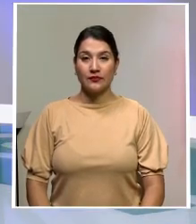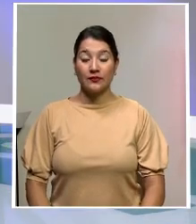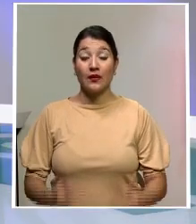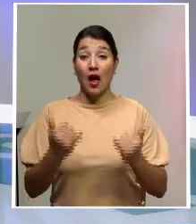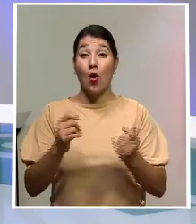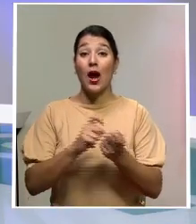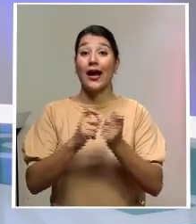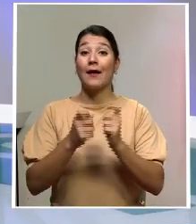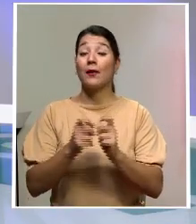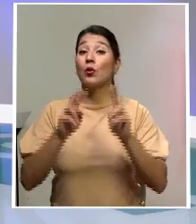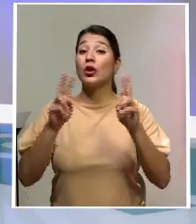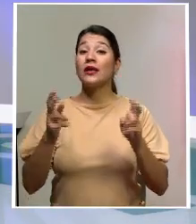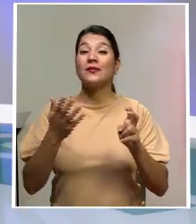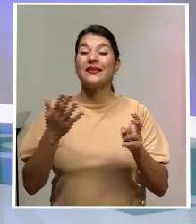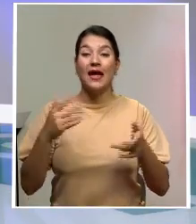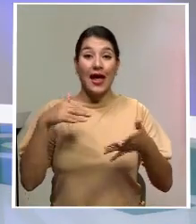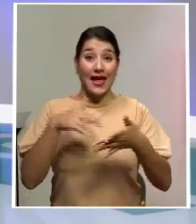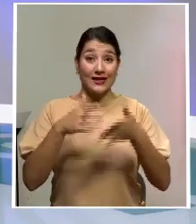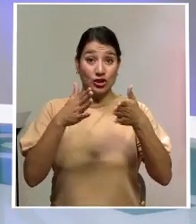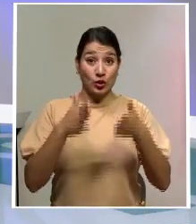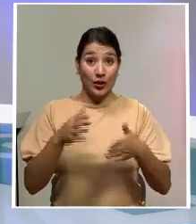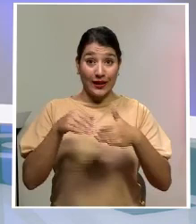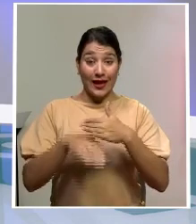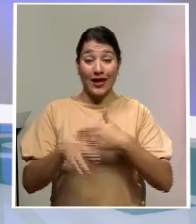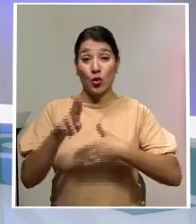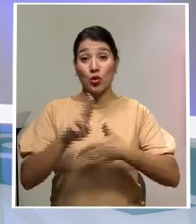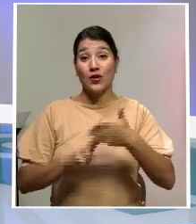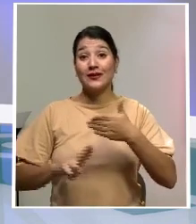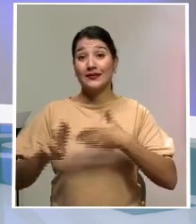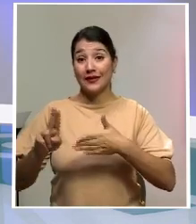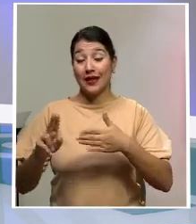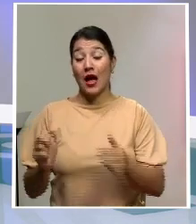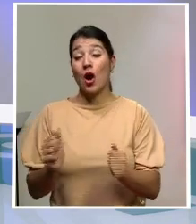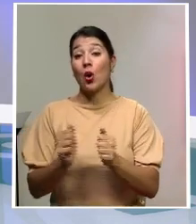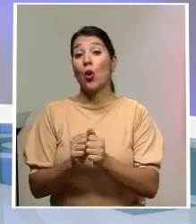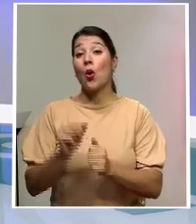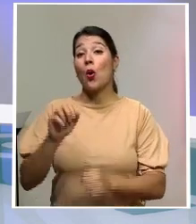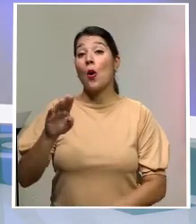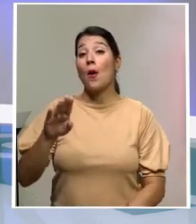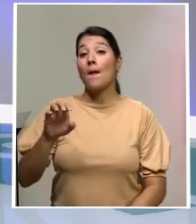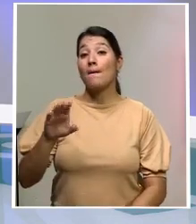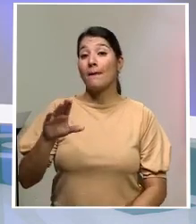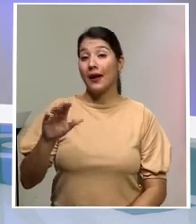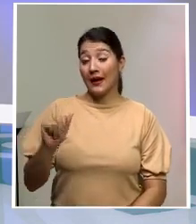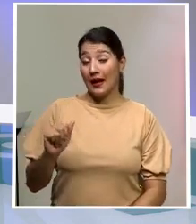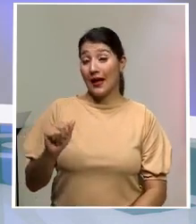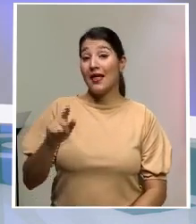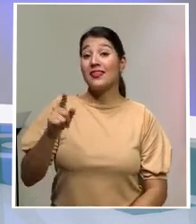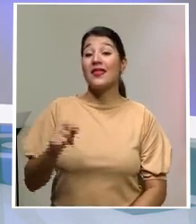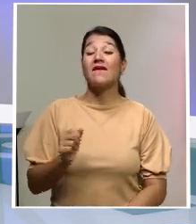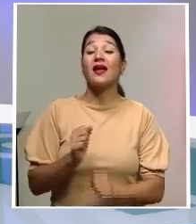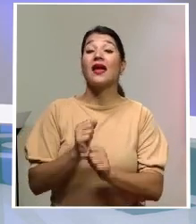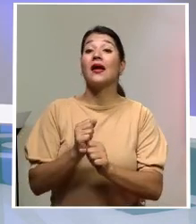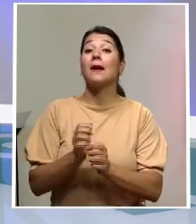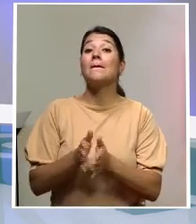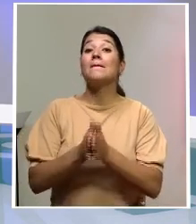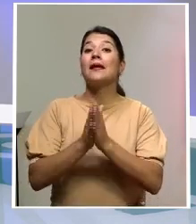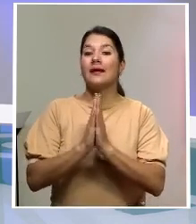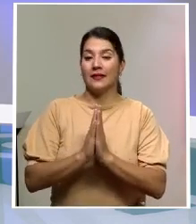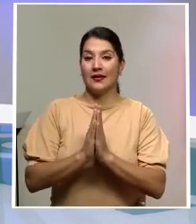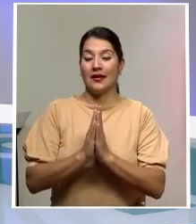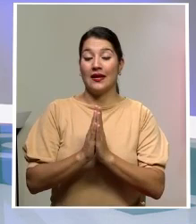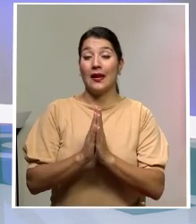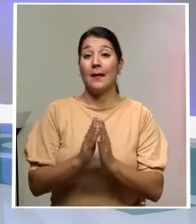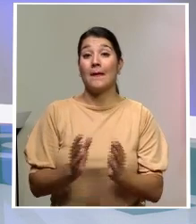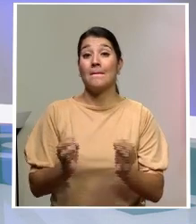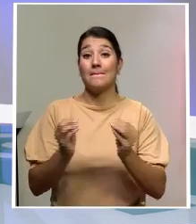Cambiamos de tema. Estudiantes de universidades con beca postsecundaria deberán realizar prórroga ante el MEP